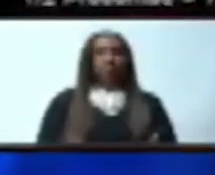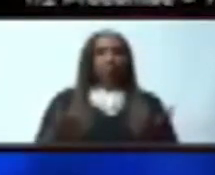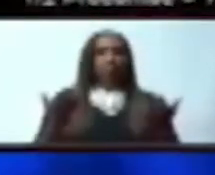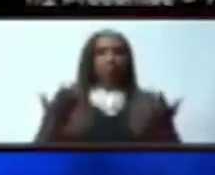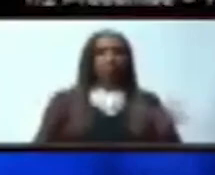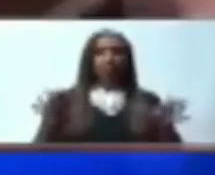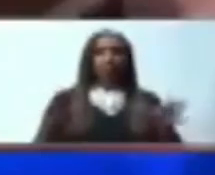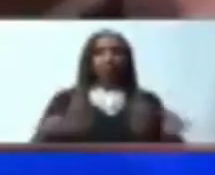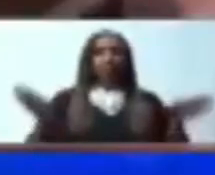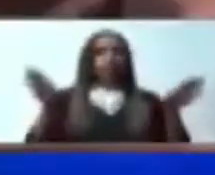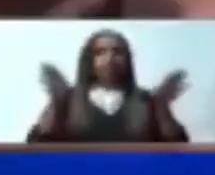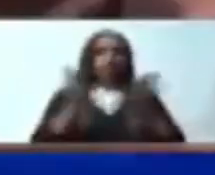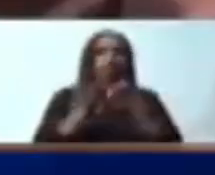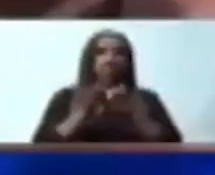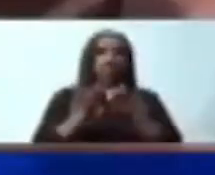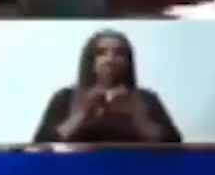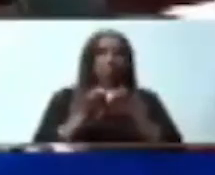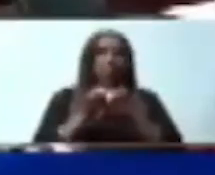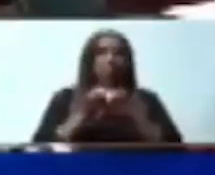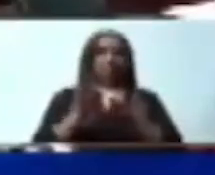convoco para el próximo martes, ¿sí, no?